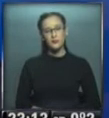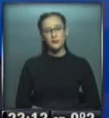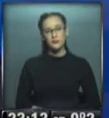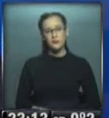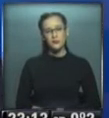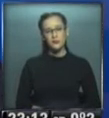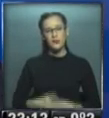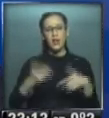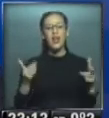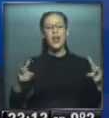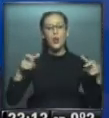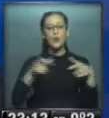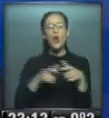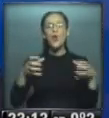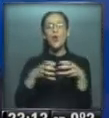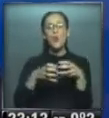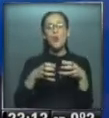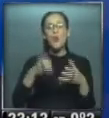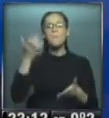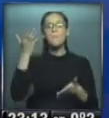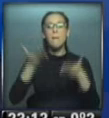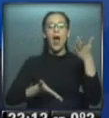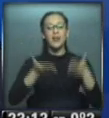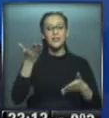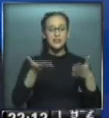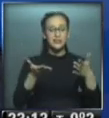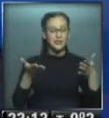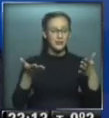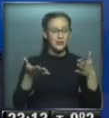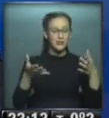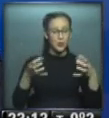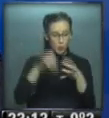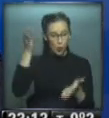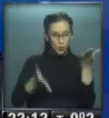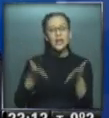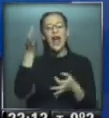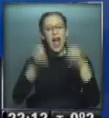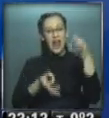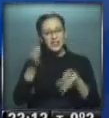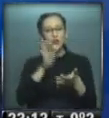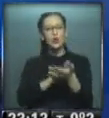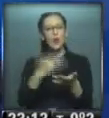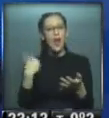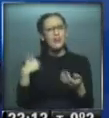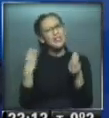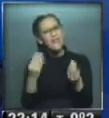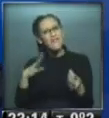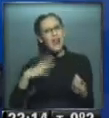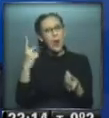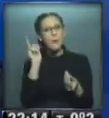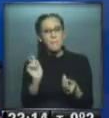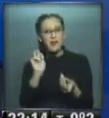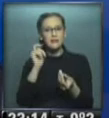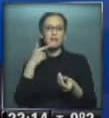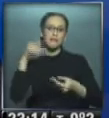Se reunió el Consejo Nacional del Partido Justicialista para analizar la situación del país a menos de un mes de las elecciones del 27 de